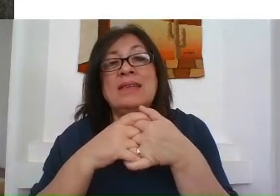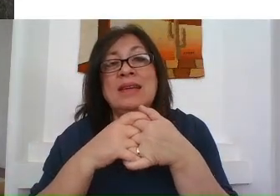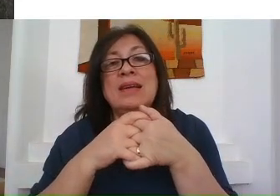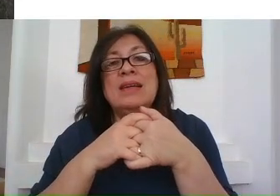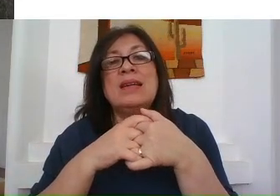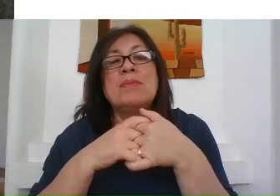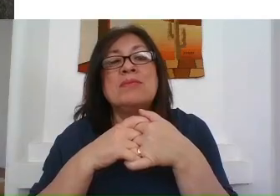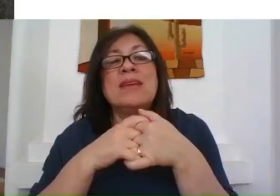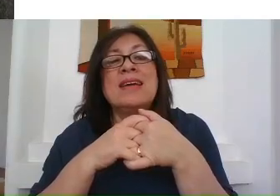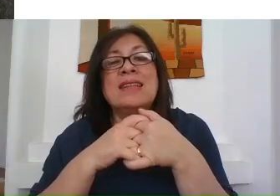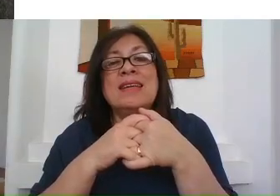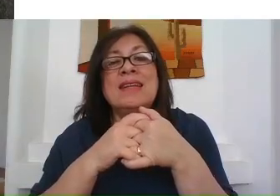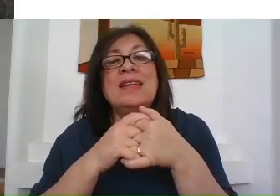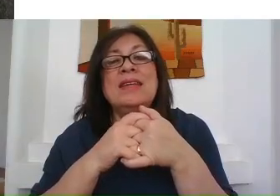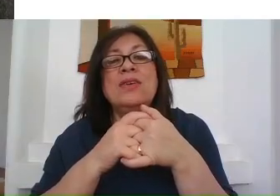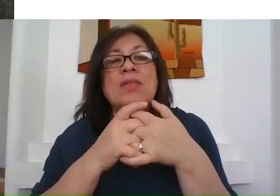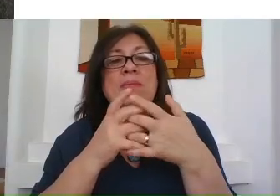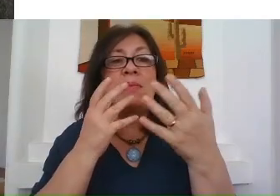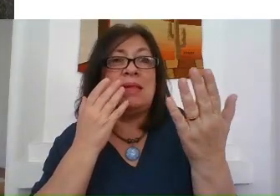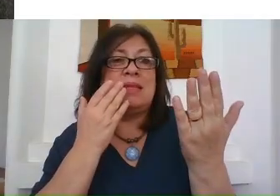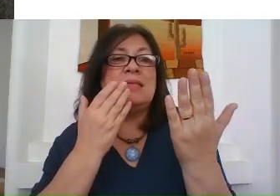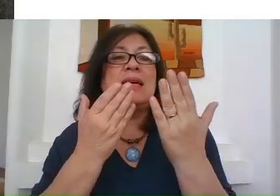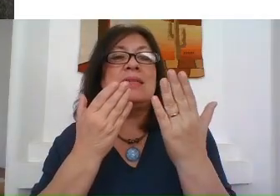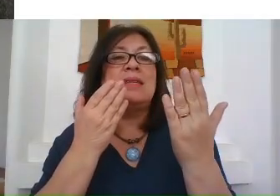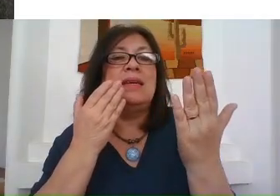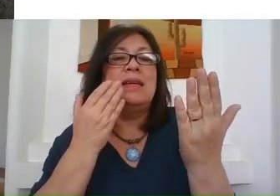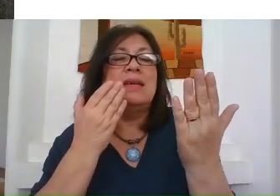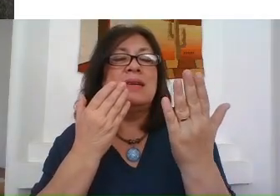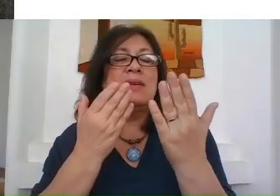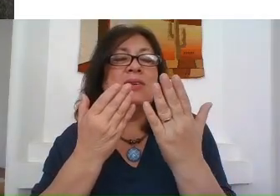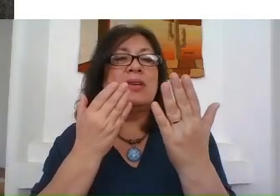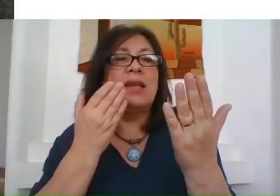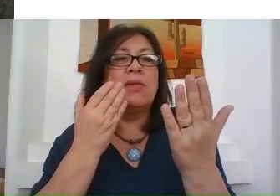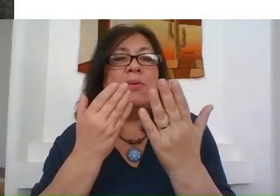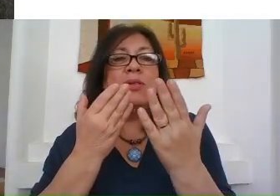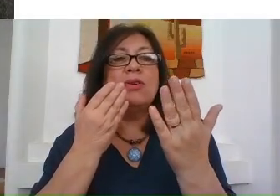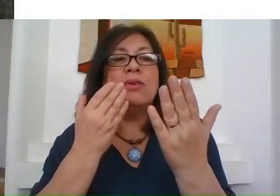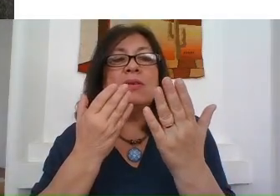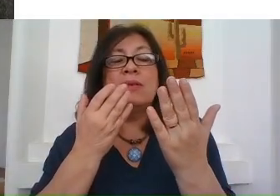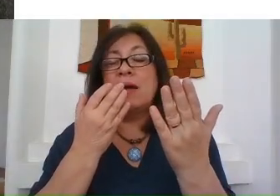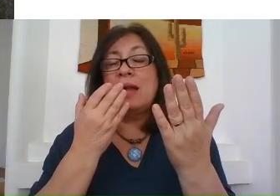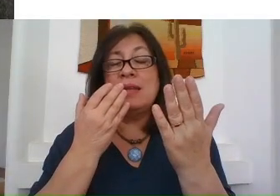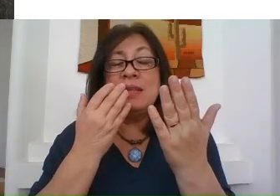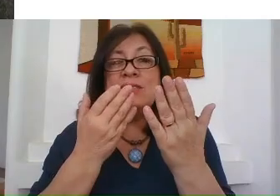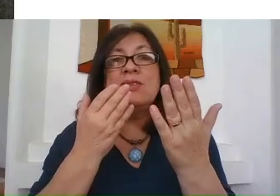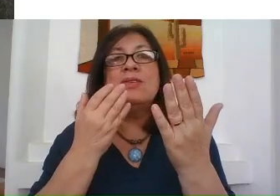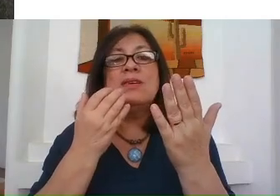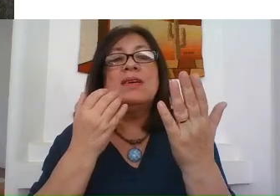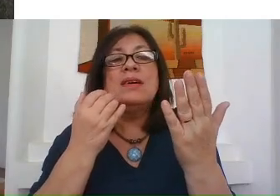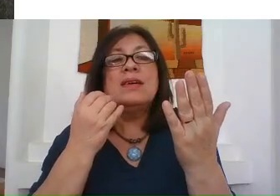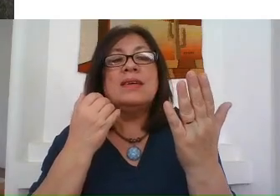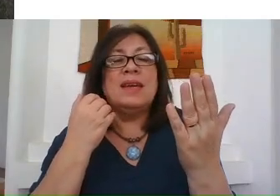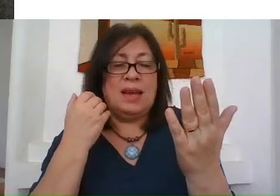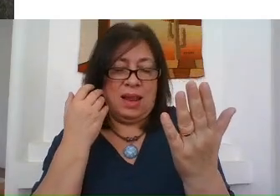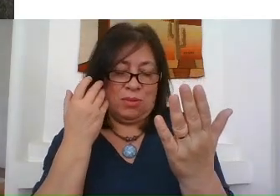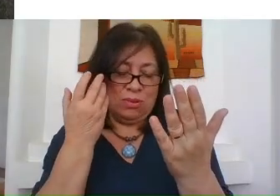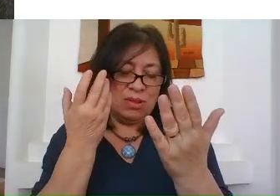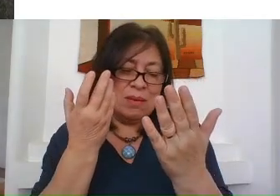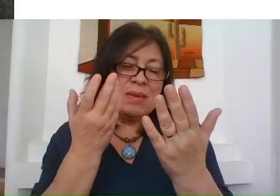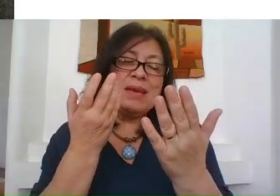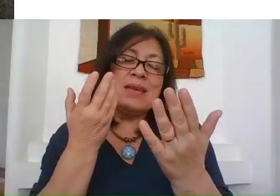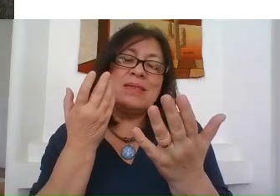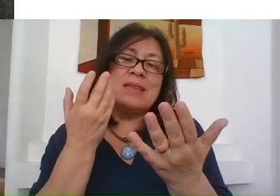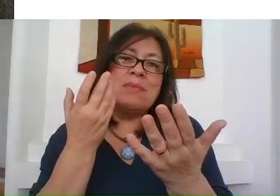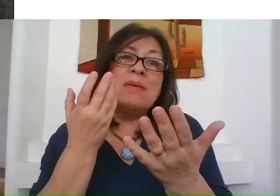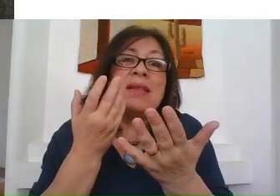imitar, la posibilidad que tiene el niño de mimetizarse con el adulto al inicio, y es el